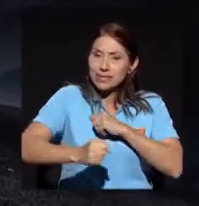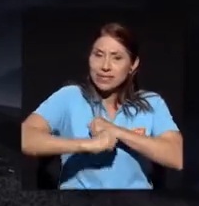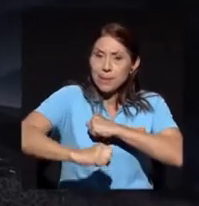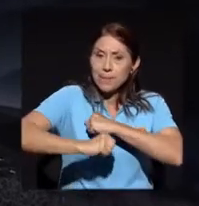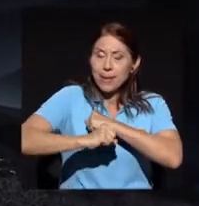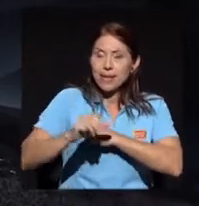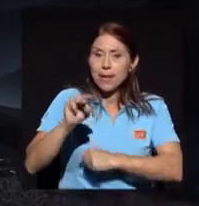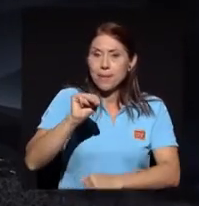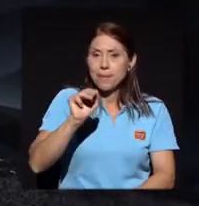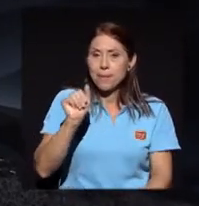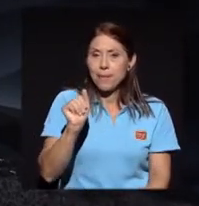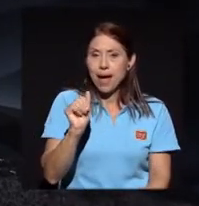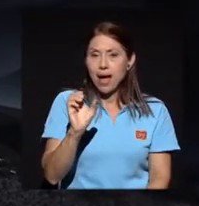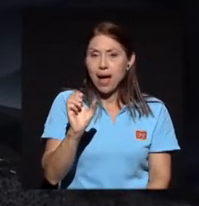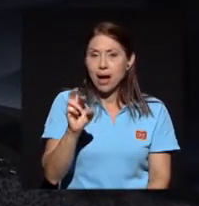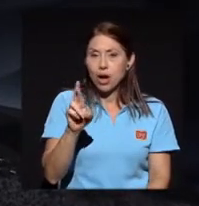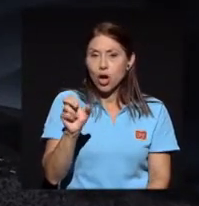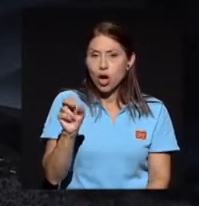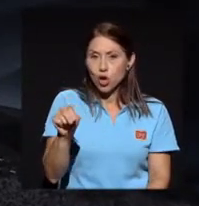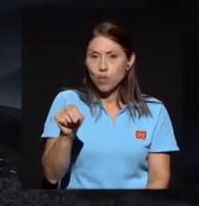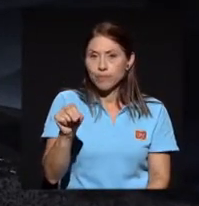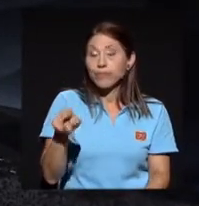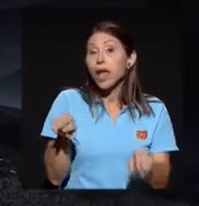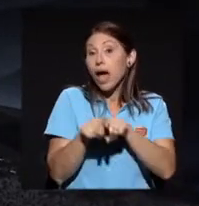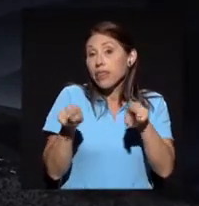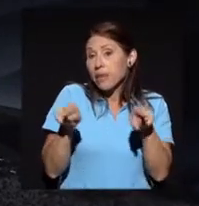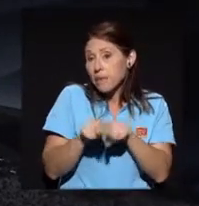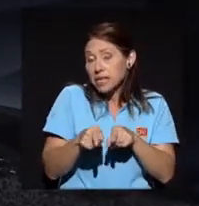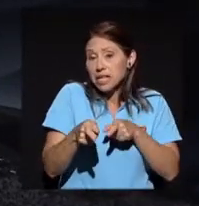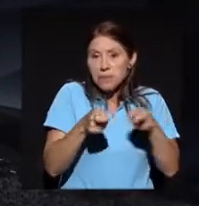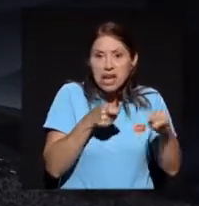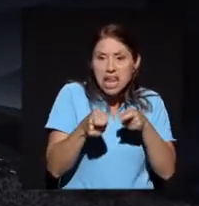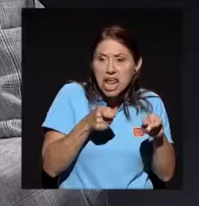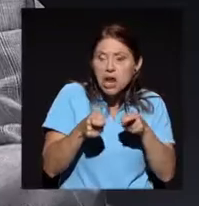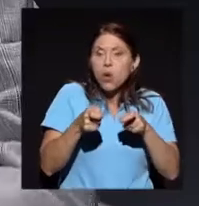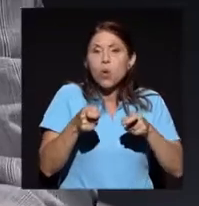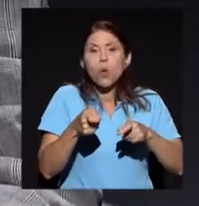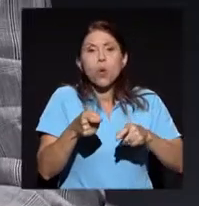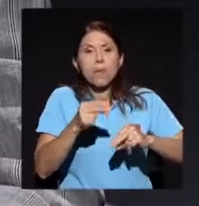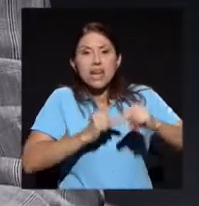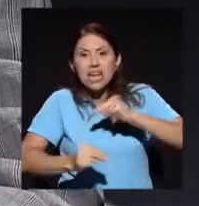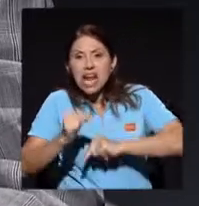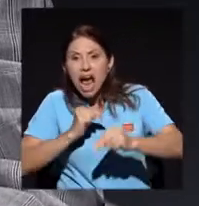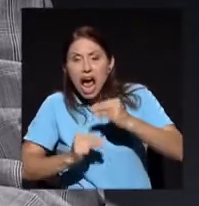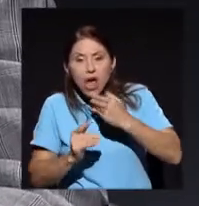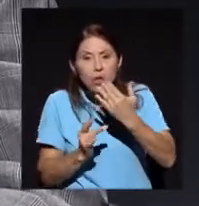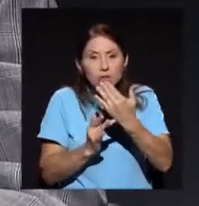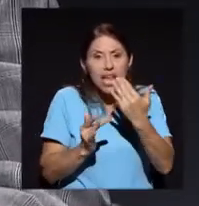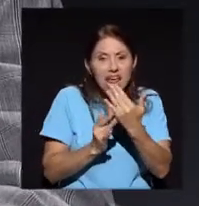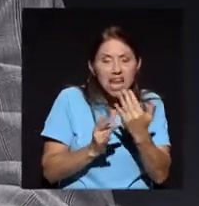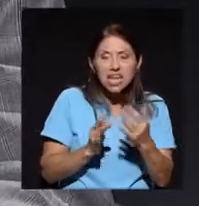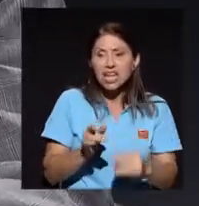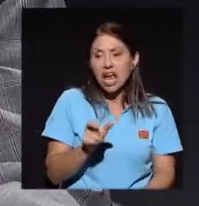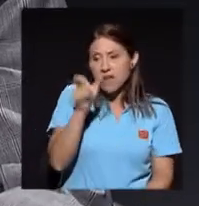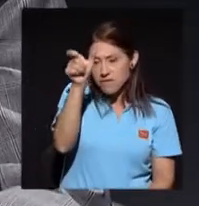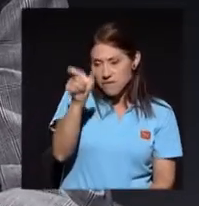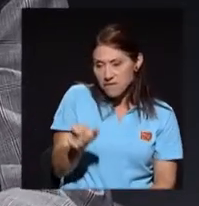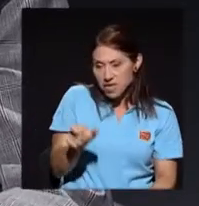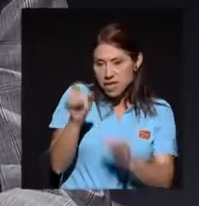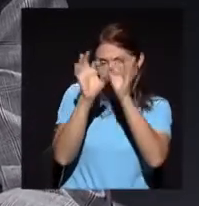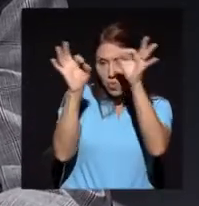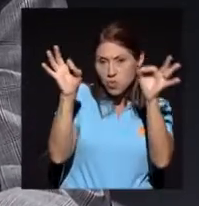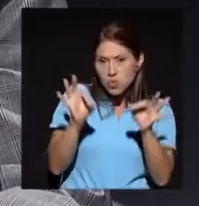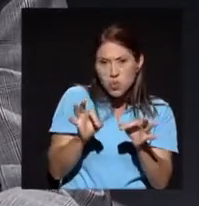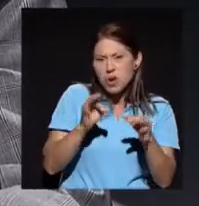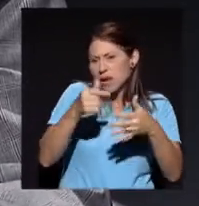además del manejo mercado técnico la figura etcétera es que él planteó sus ideas con absoluta